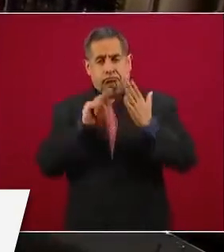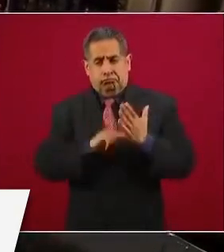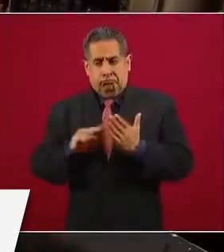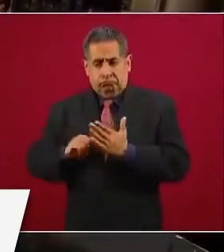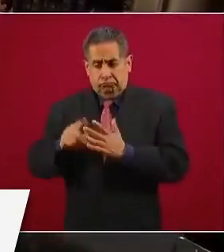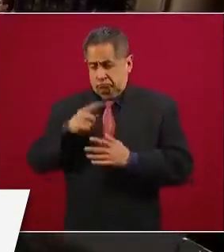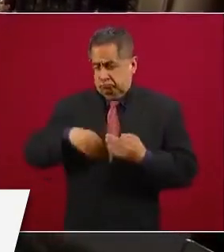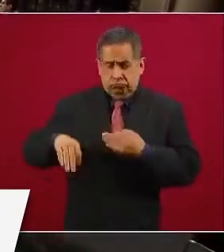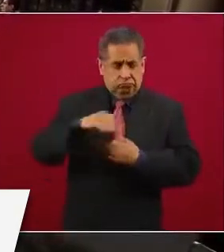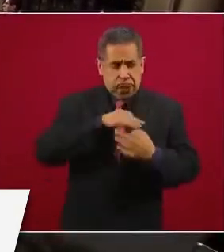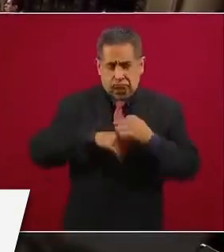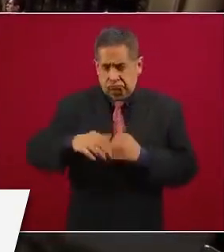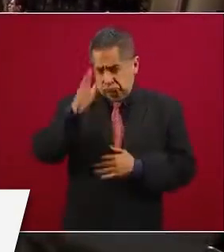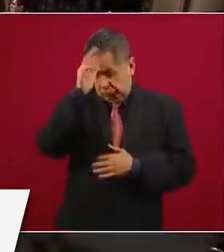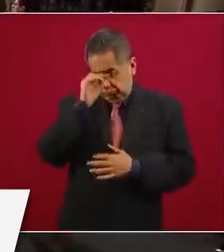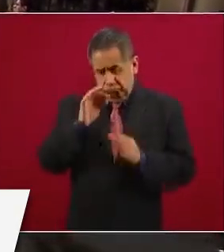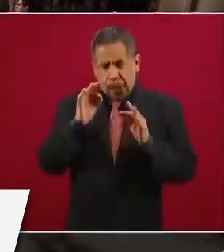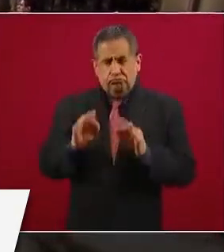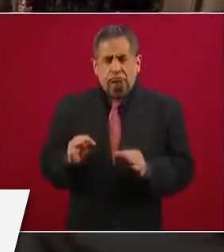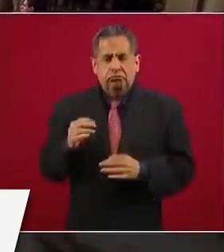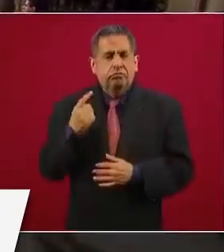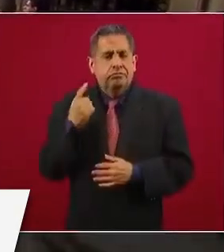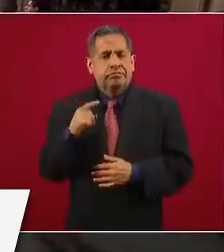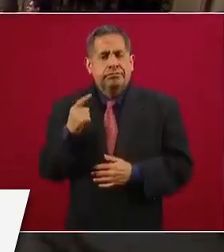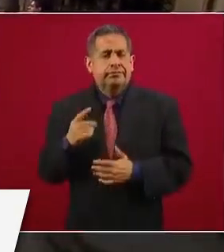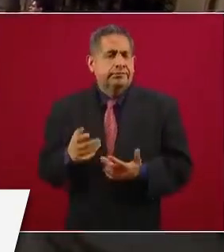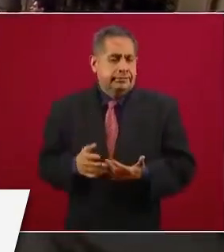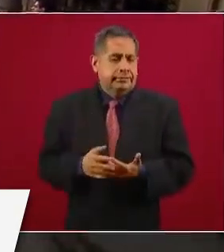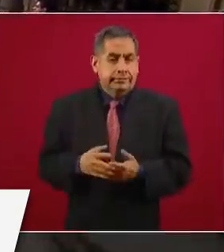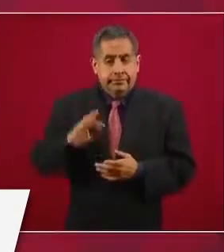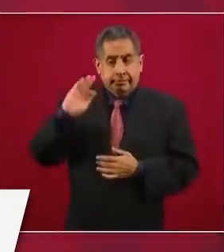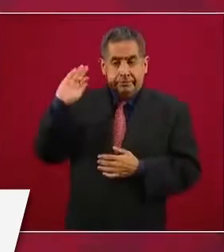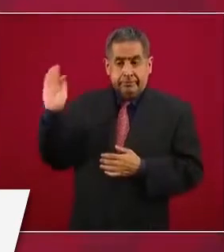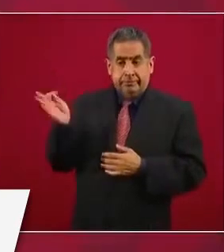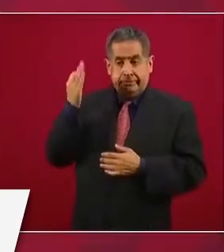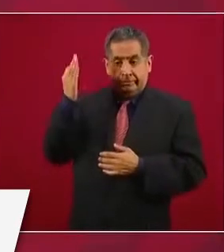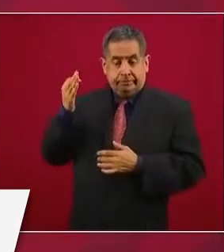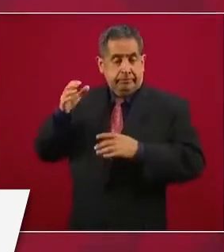acuerdo para que la federación